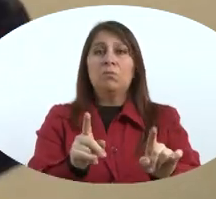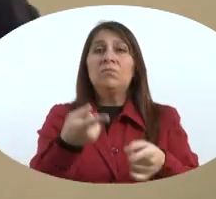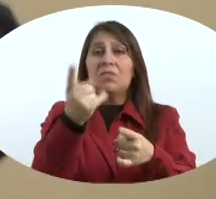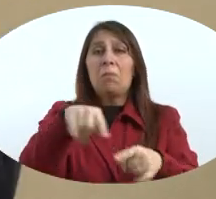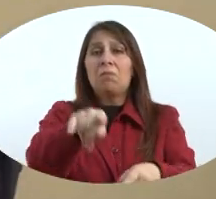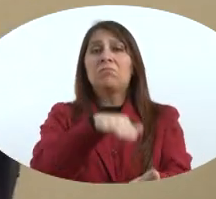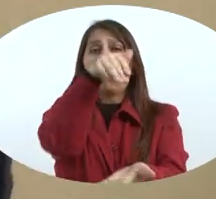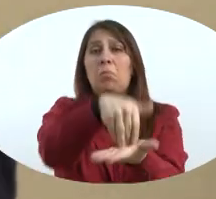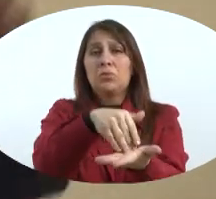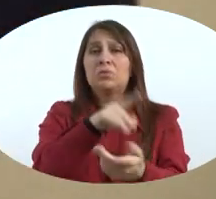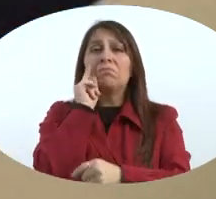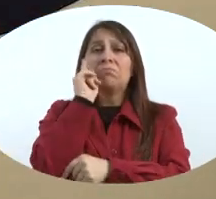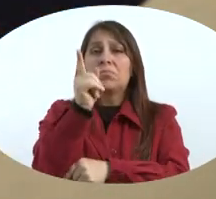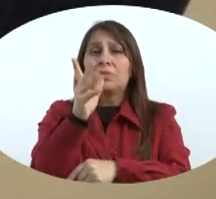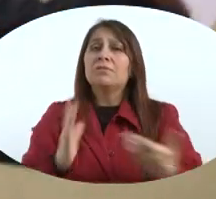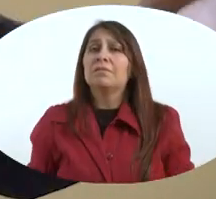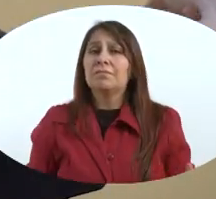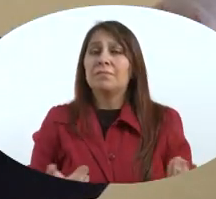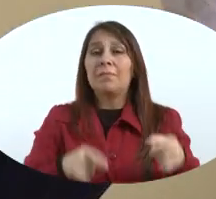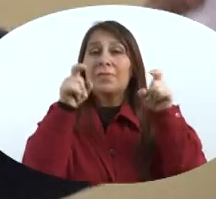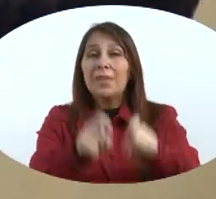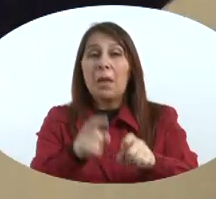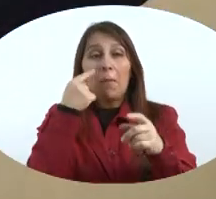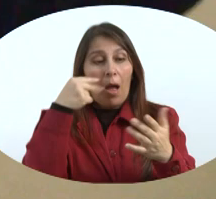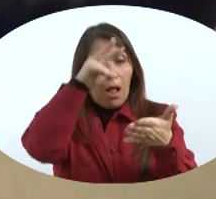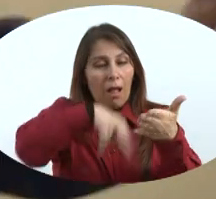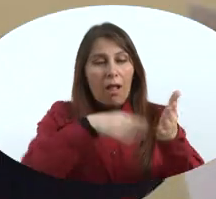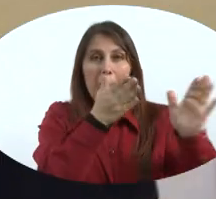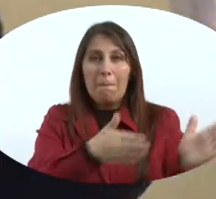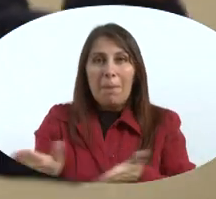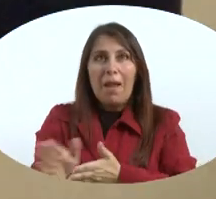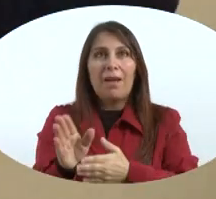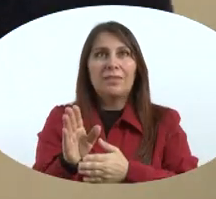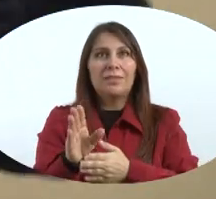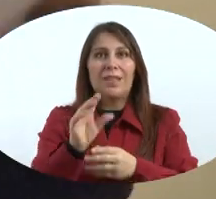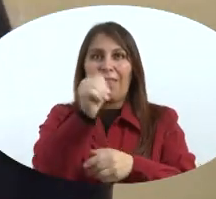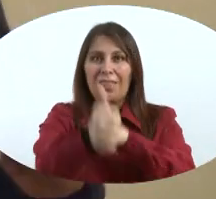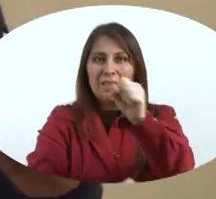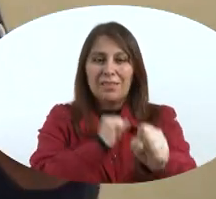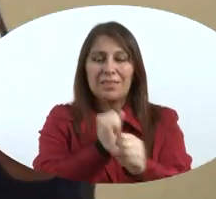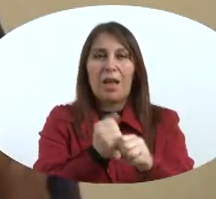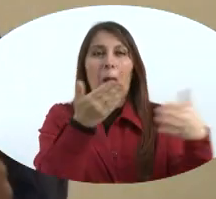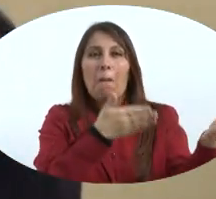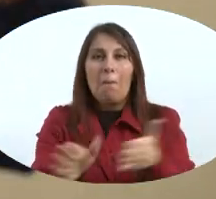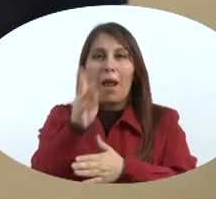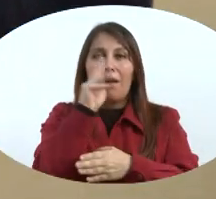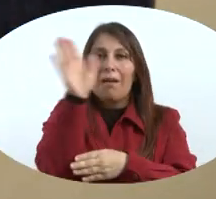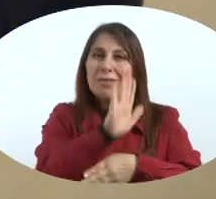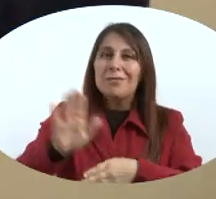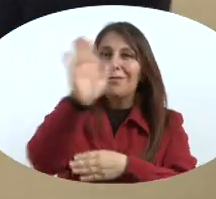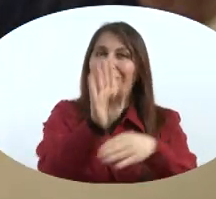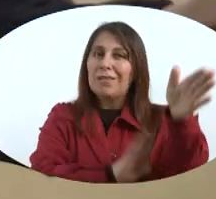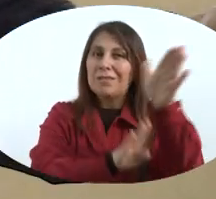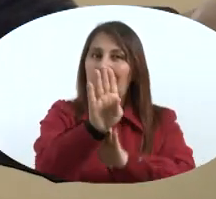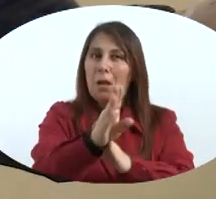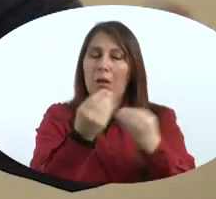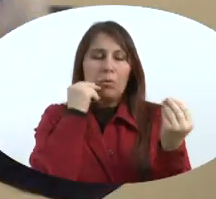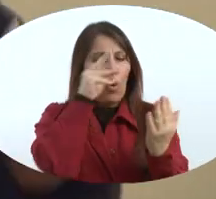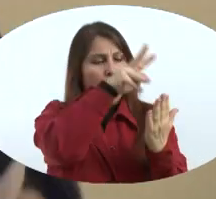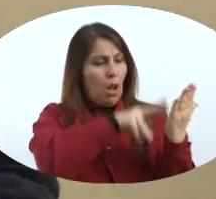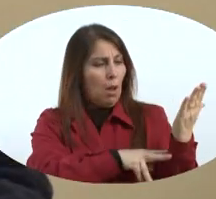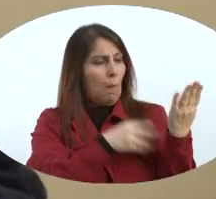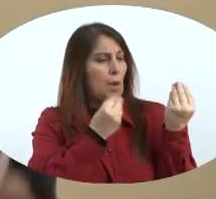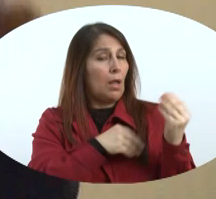deber por ejemplo de leer los planes nacionales de desarrollo de los planes decenales todo en materia educativa para aterrizarlo y advertir a los